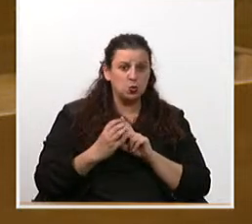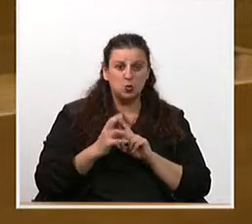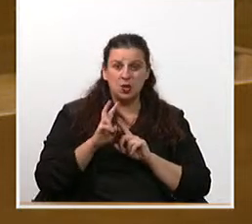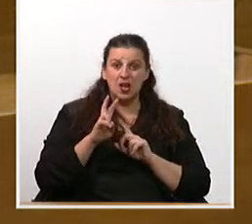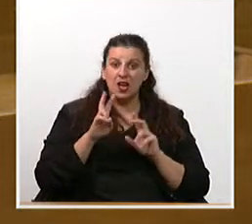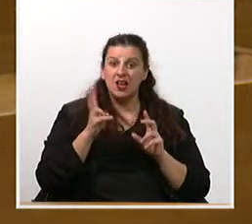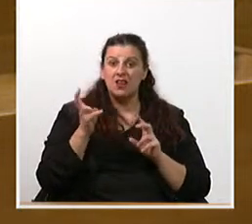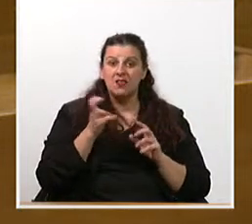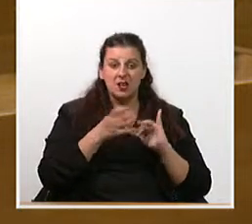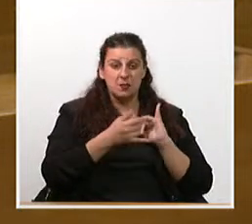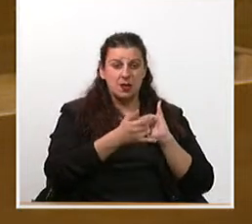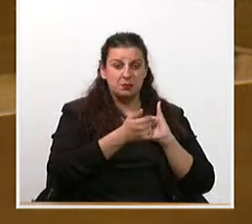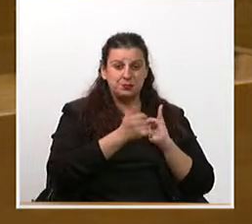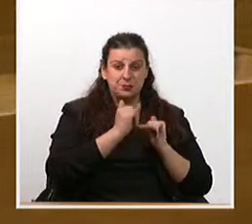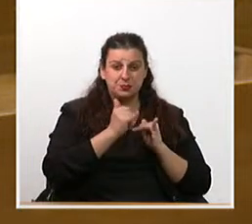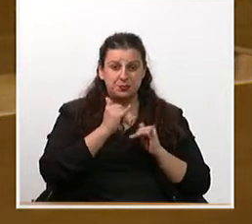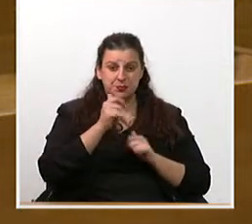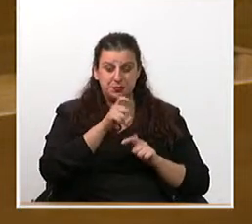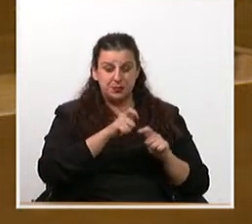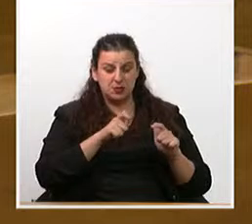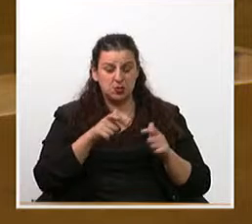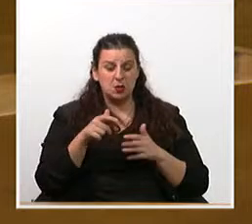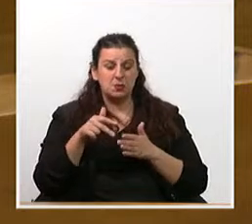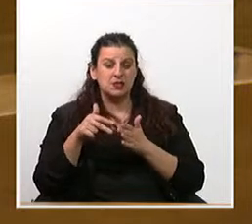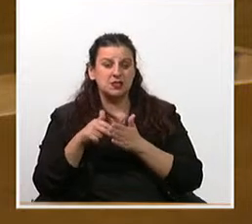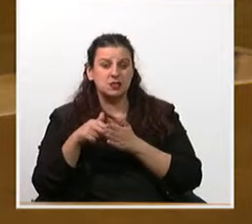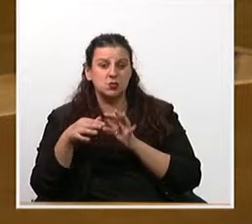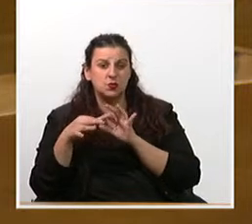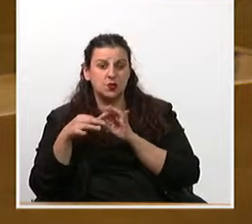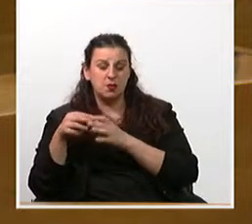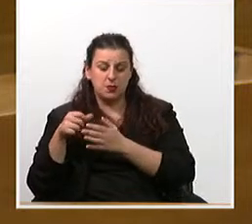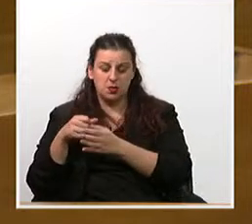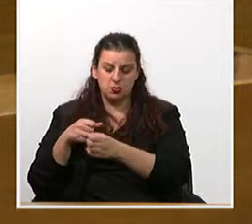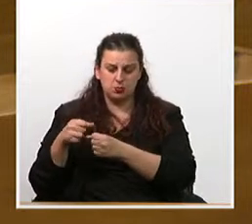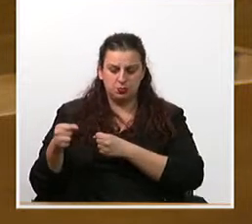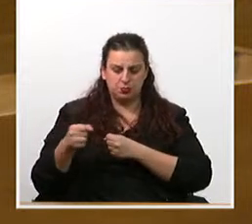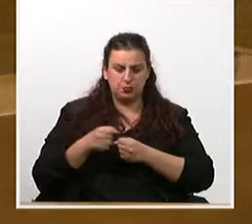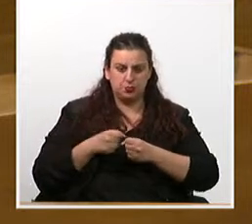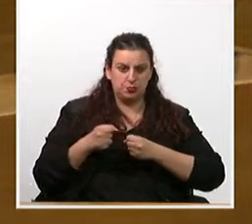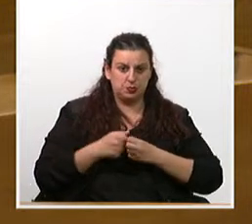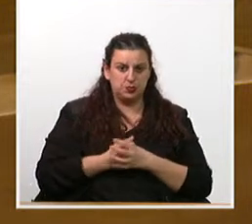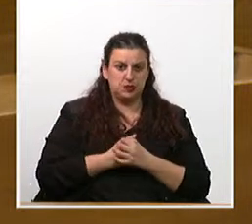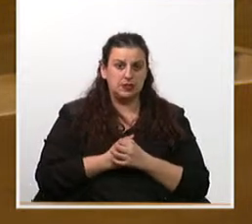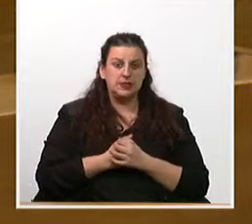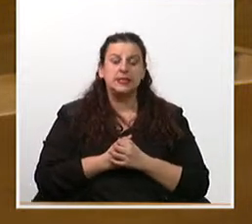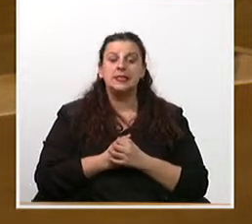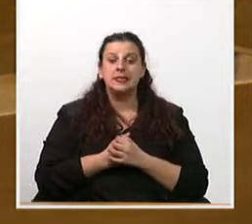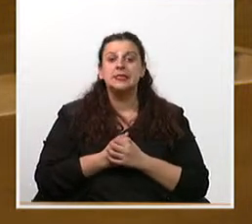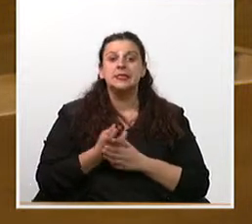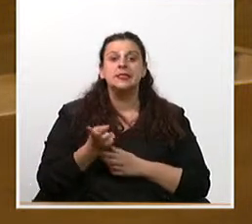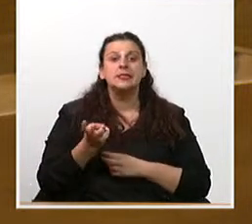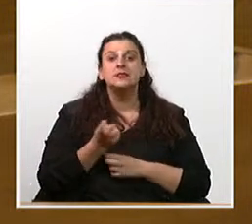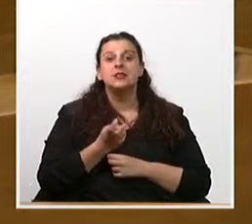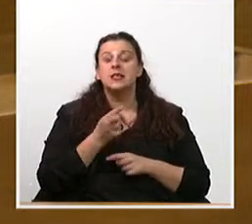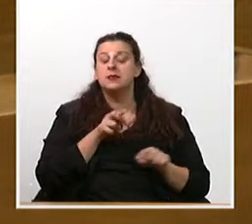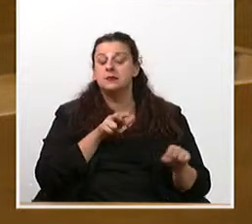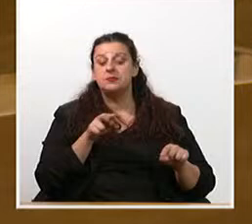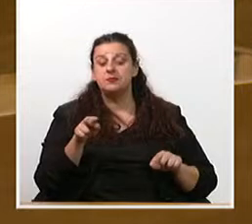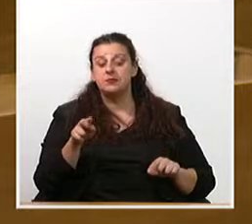cultural y colocar comp AM en señalar a